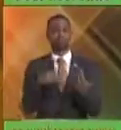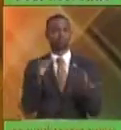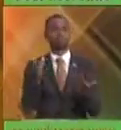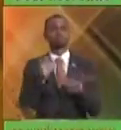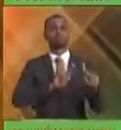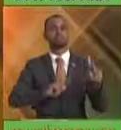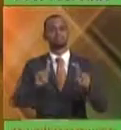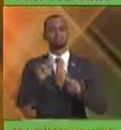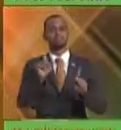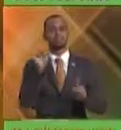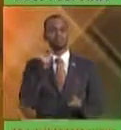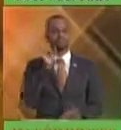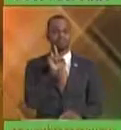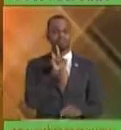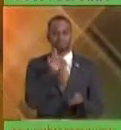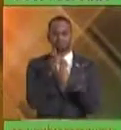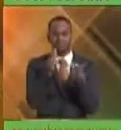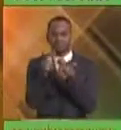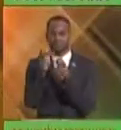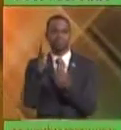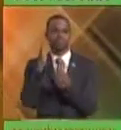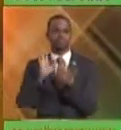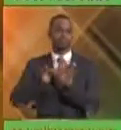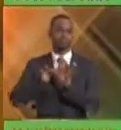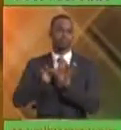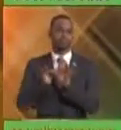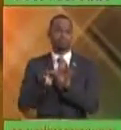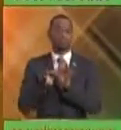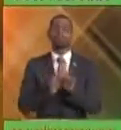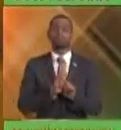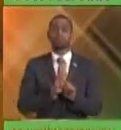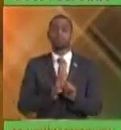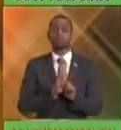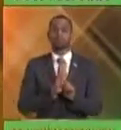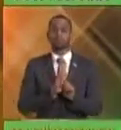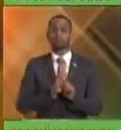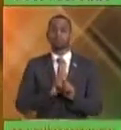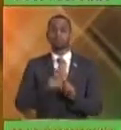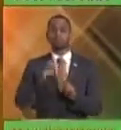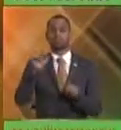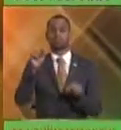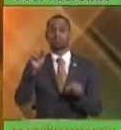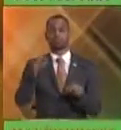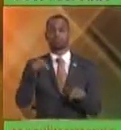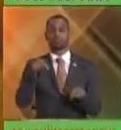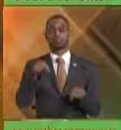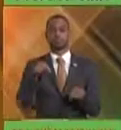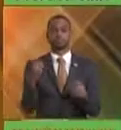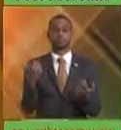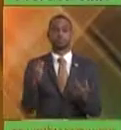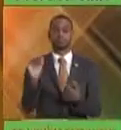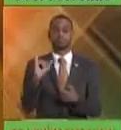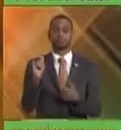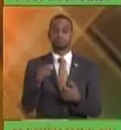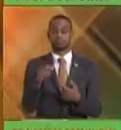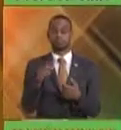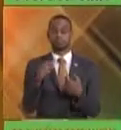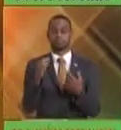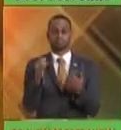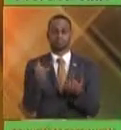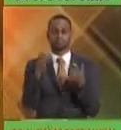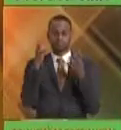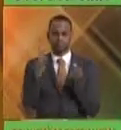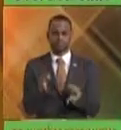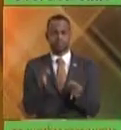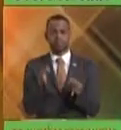llegando a personas que no pueden escuchar gracias a la interpretación que hace yo el digamos que el programa o la emisora decides